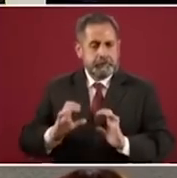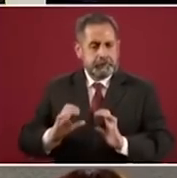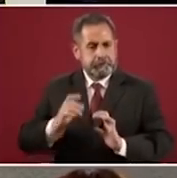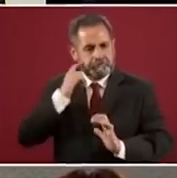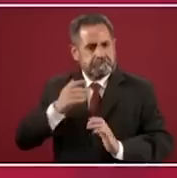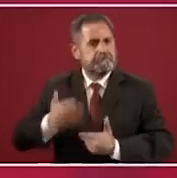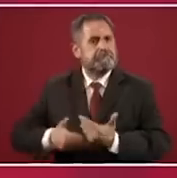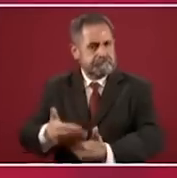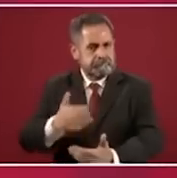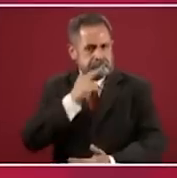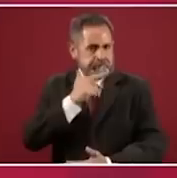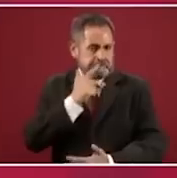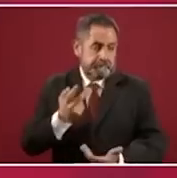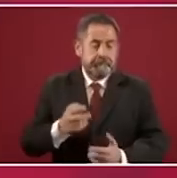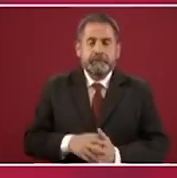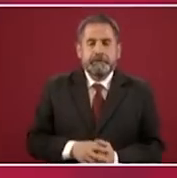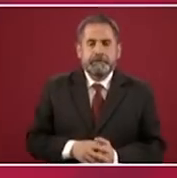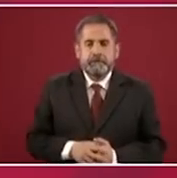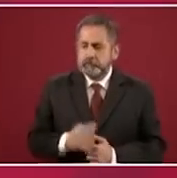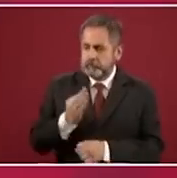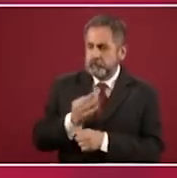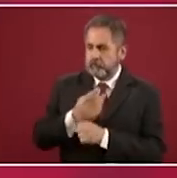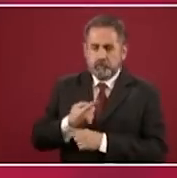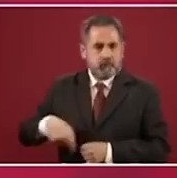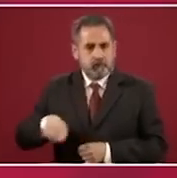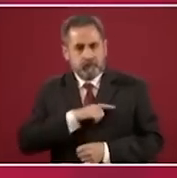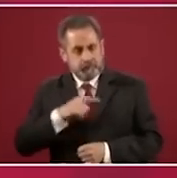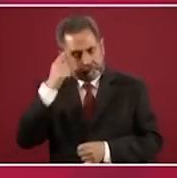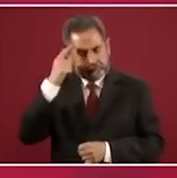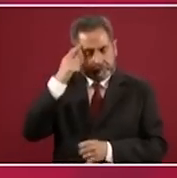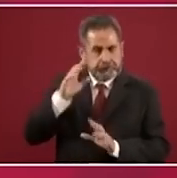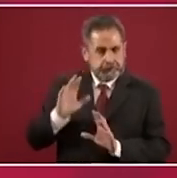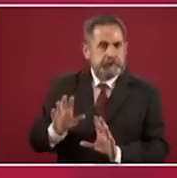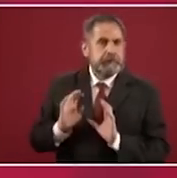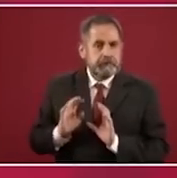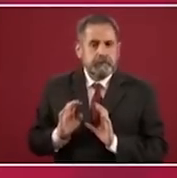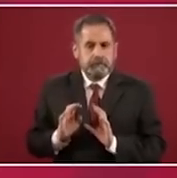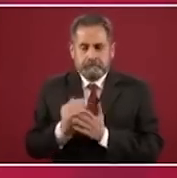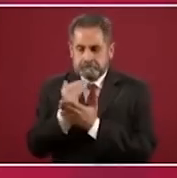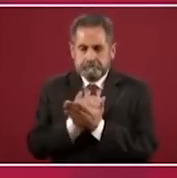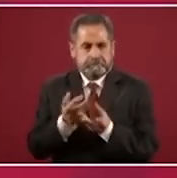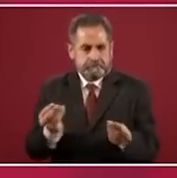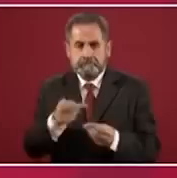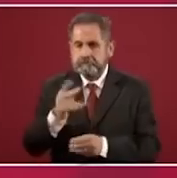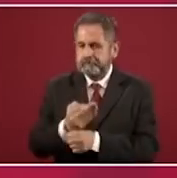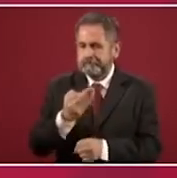Entonces, son cuestiones que vamos a ir resolviendo, pero que consideramos que ahora